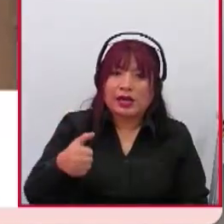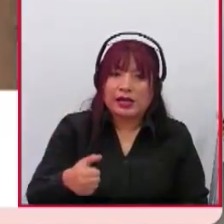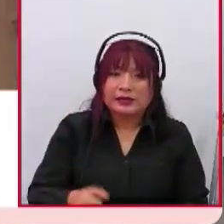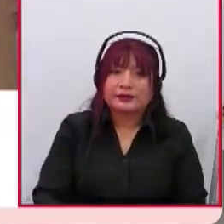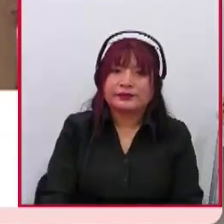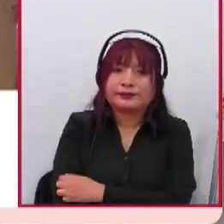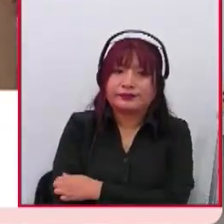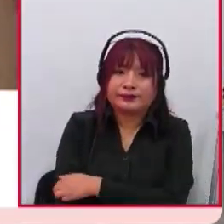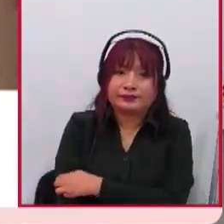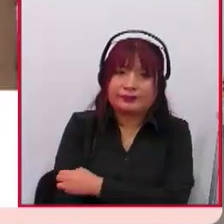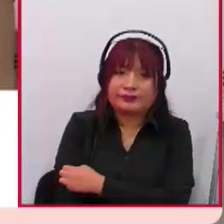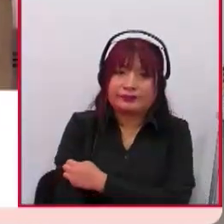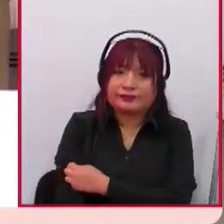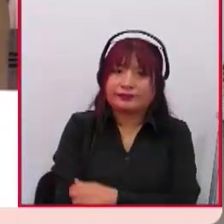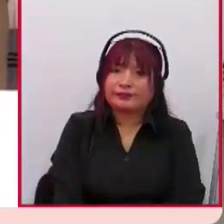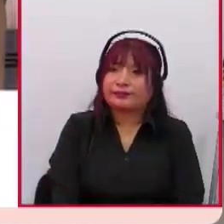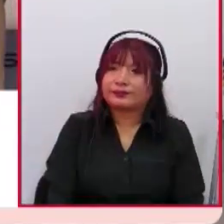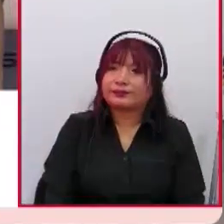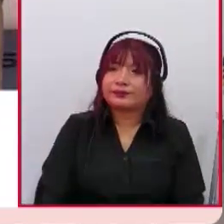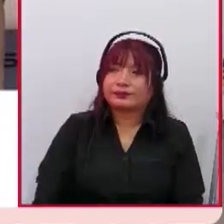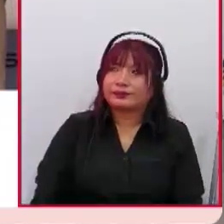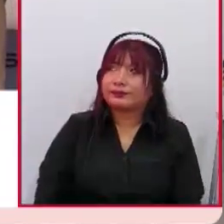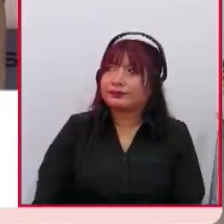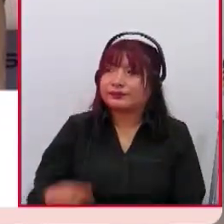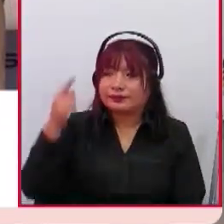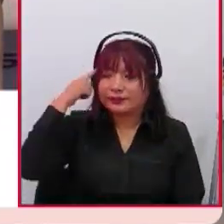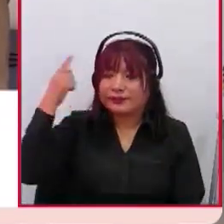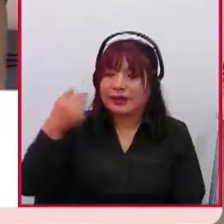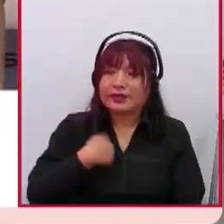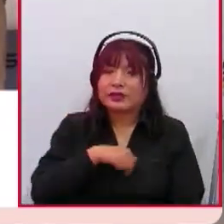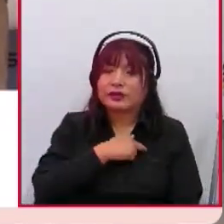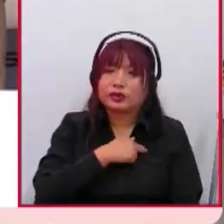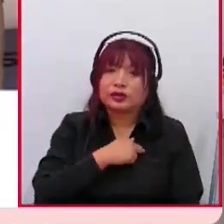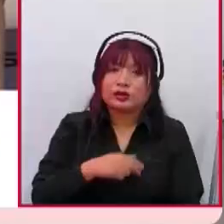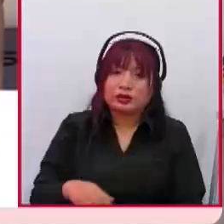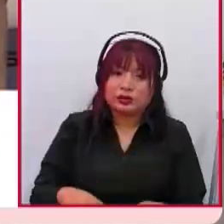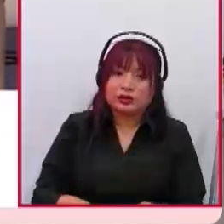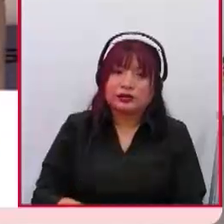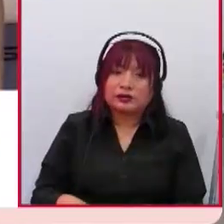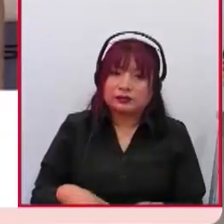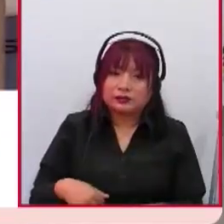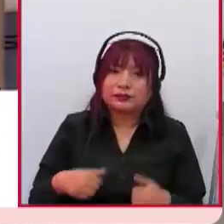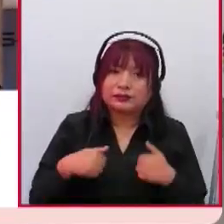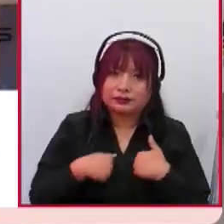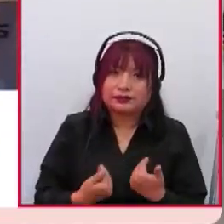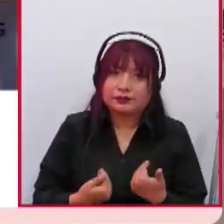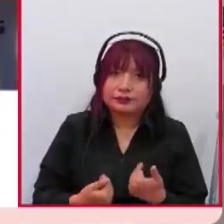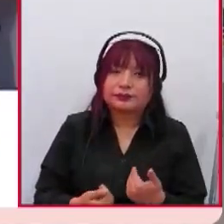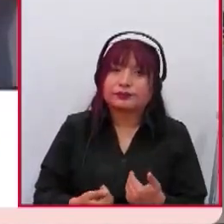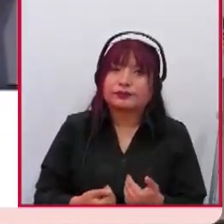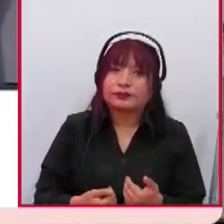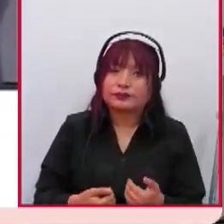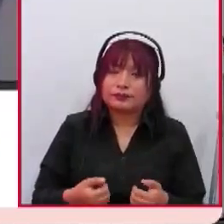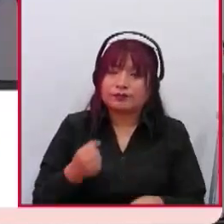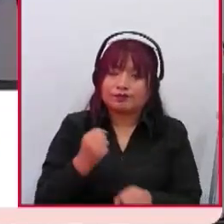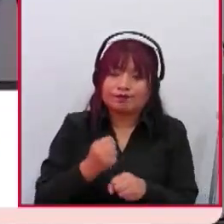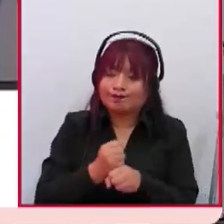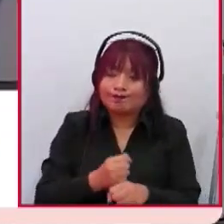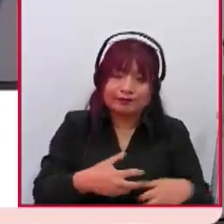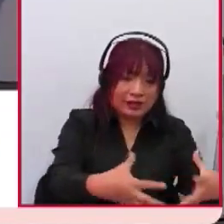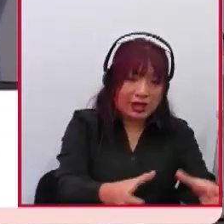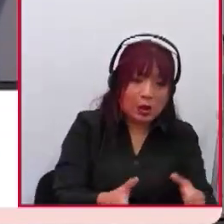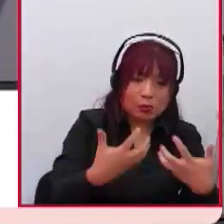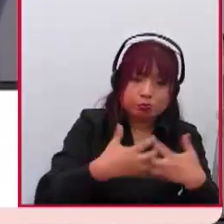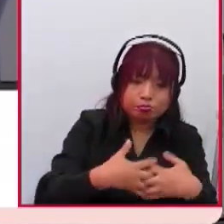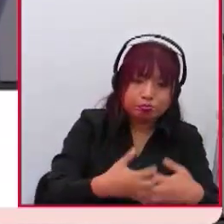para lograr este récord de poner en marcha una planta que muchas veces toma mucho más tiempo, ¿no? Yo